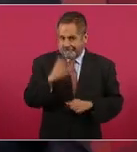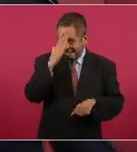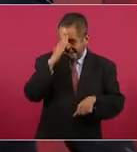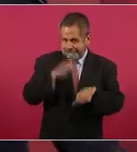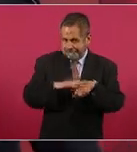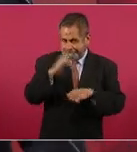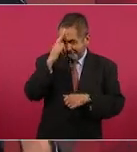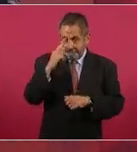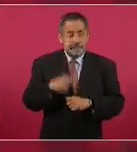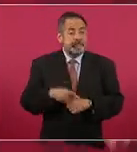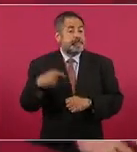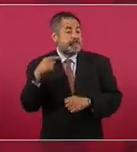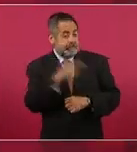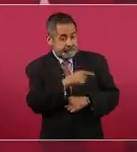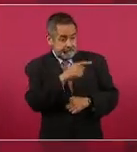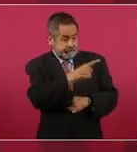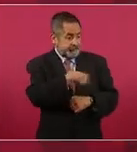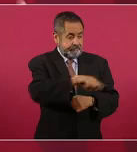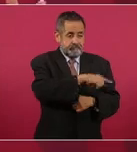anuncian